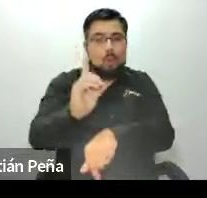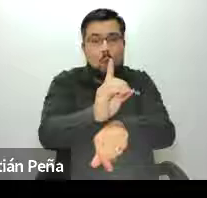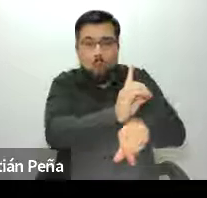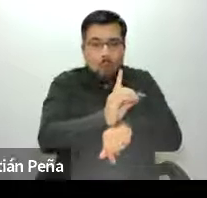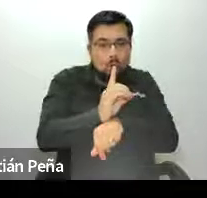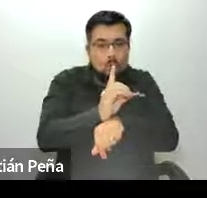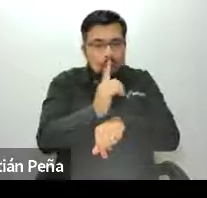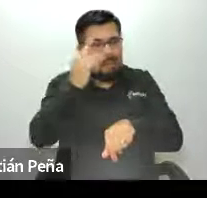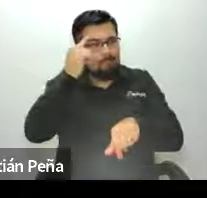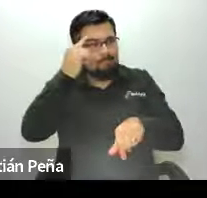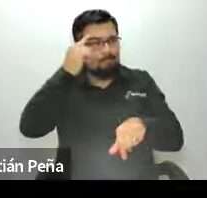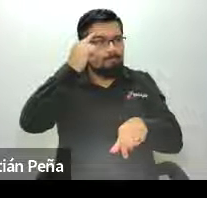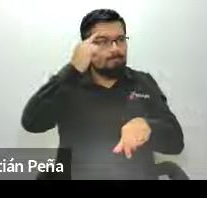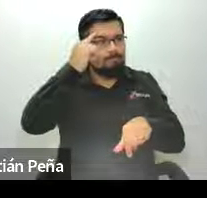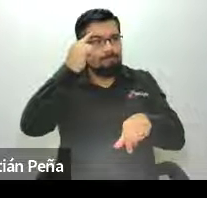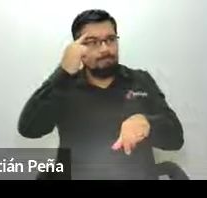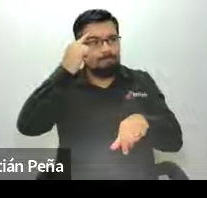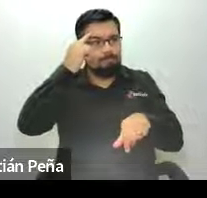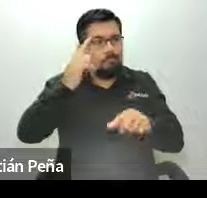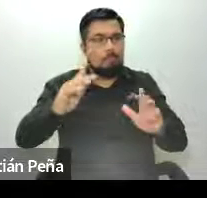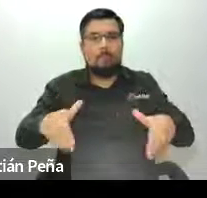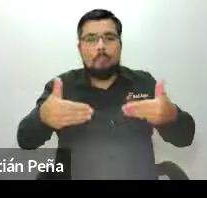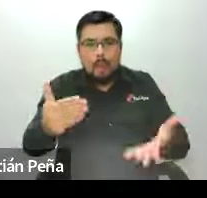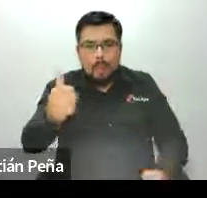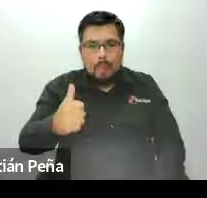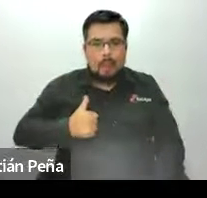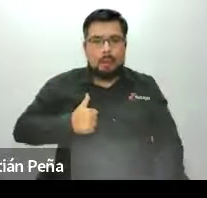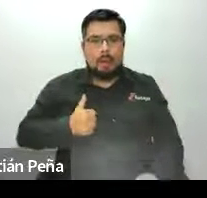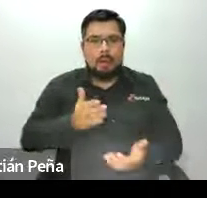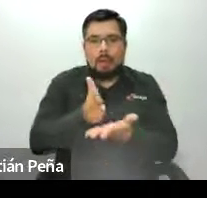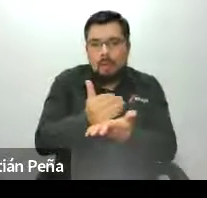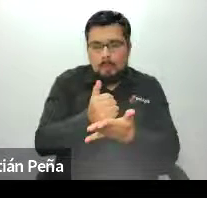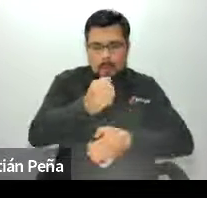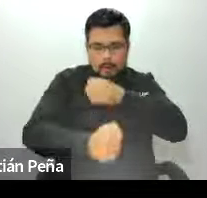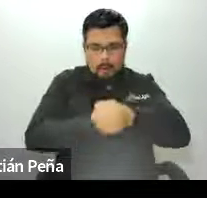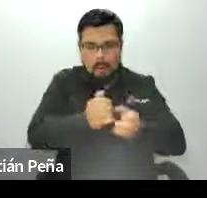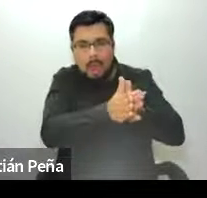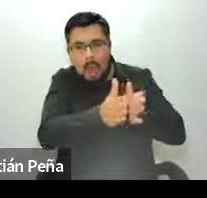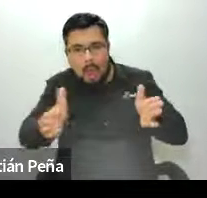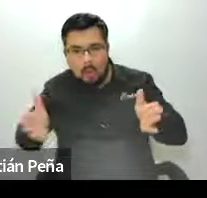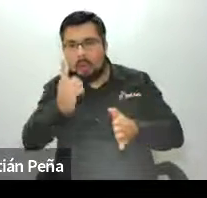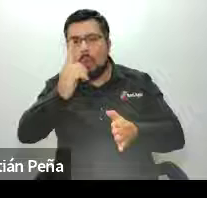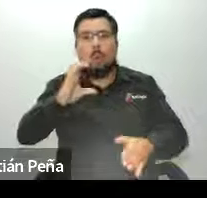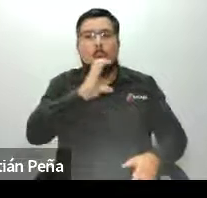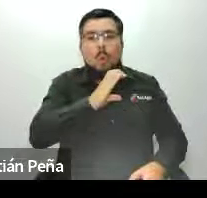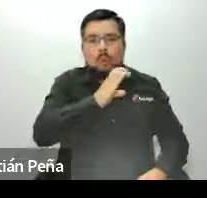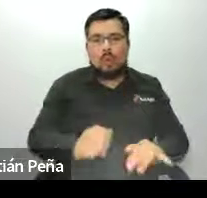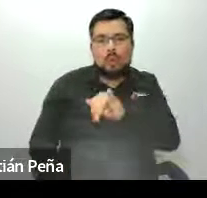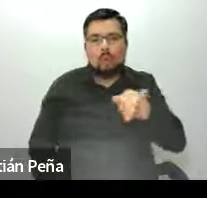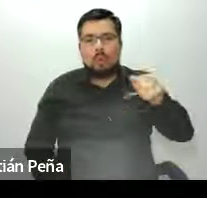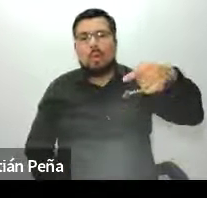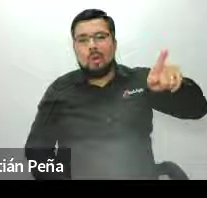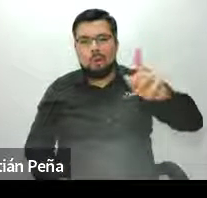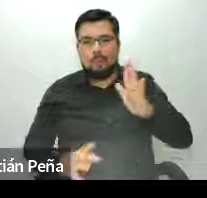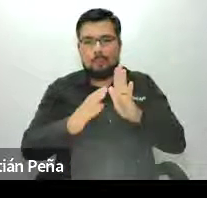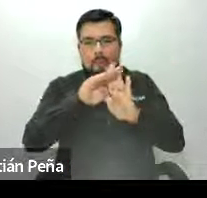plan, del plan anual del curso, de un curso. Y los anexos también es bien importante